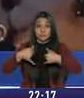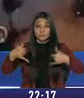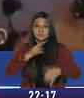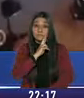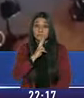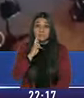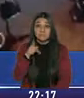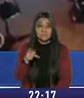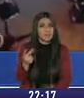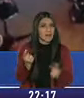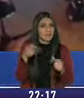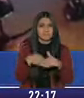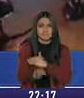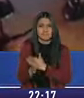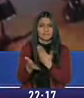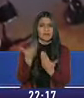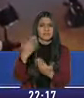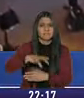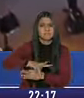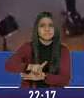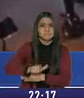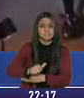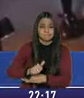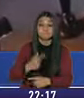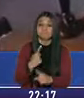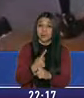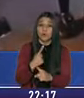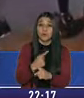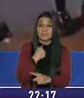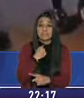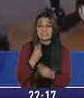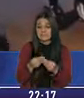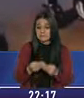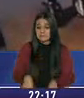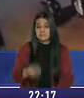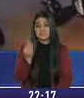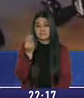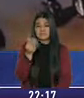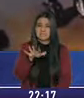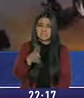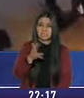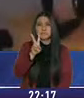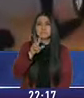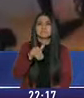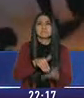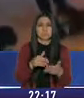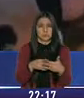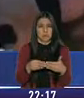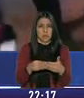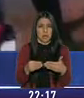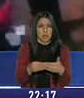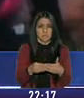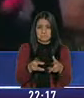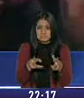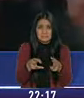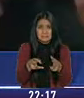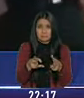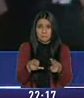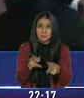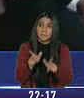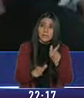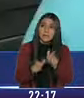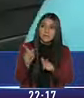blanco fácil de la delincuencia, lo que ha generado pérdidas económicas que suman más de $2,000. Al mismo tiempo, ahuyenta a